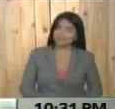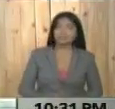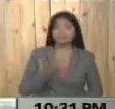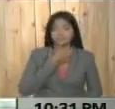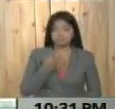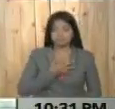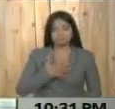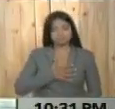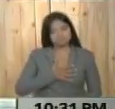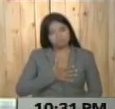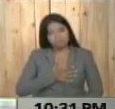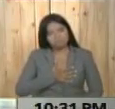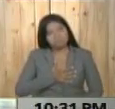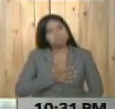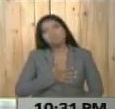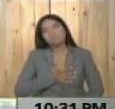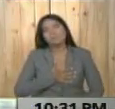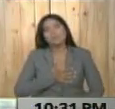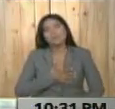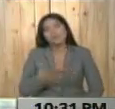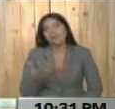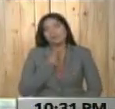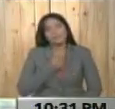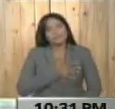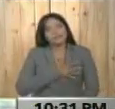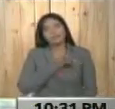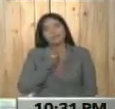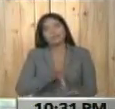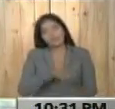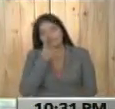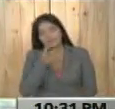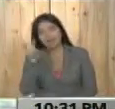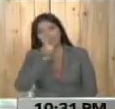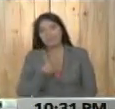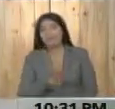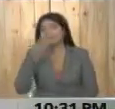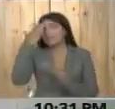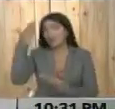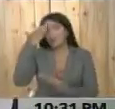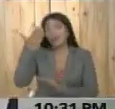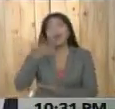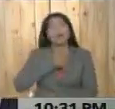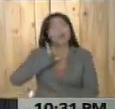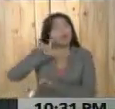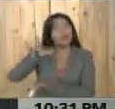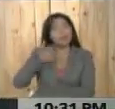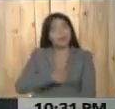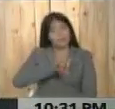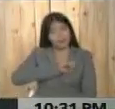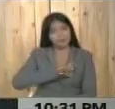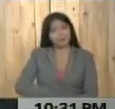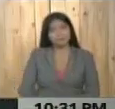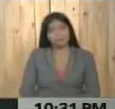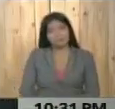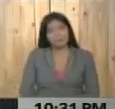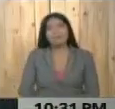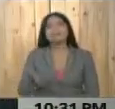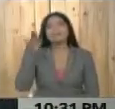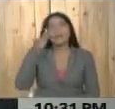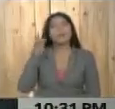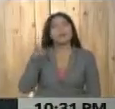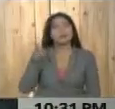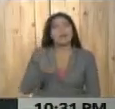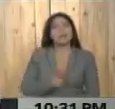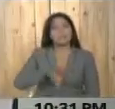corazón, enormemente encantado de estar aquí. Bueno, saludos a España, queremos mucho a España. ¿Eh? Y sabemos que en España nos